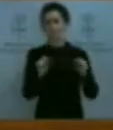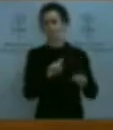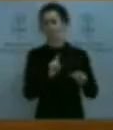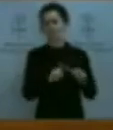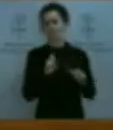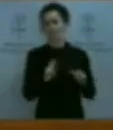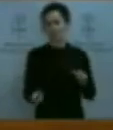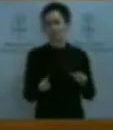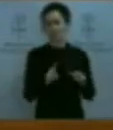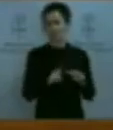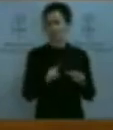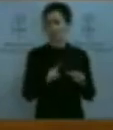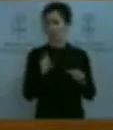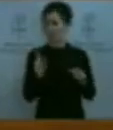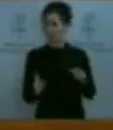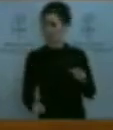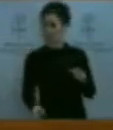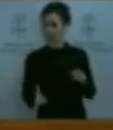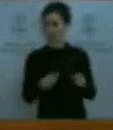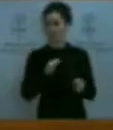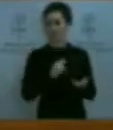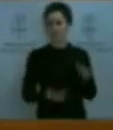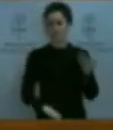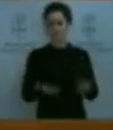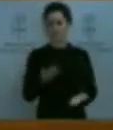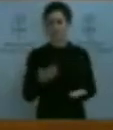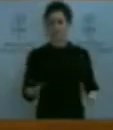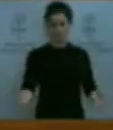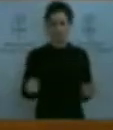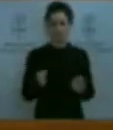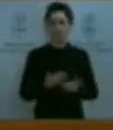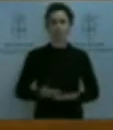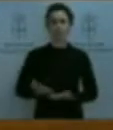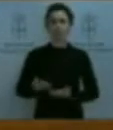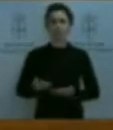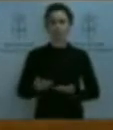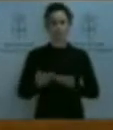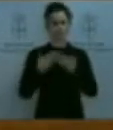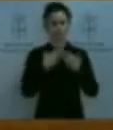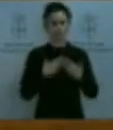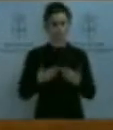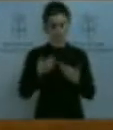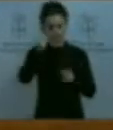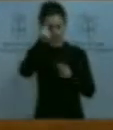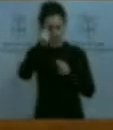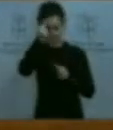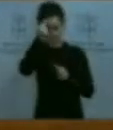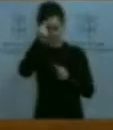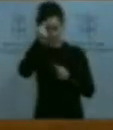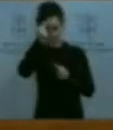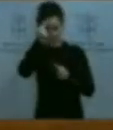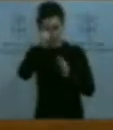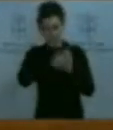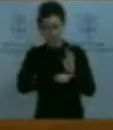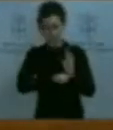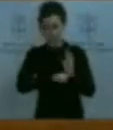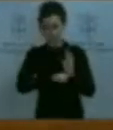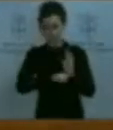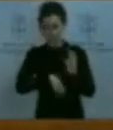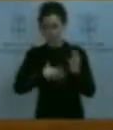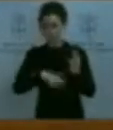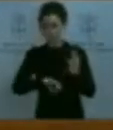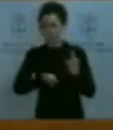al final, una medida concreta que podría igualar a las regiones sería la EBAU única, conocida por todos